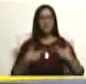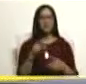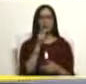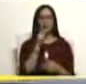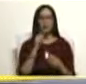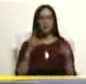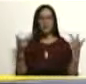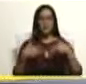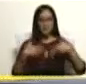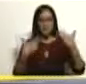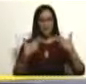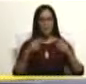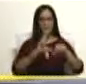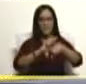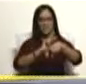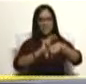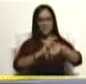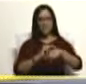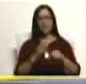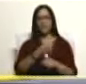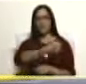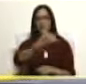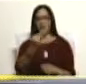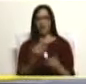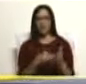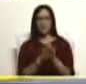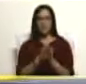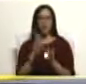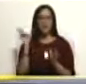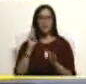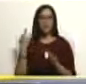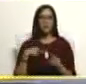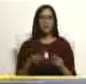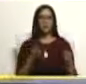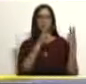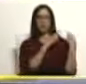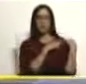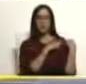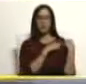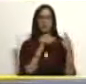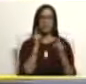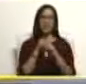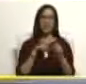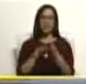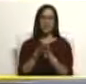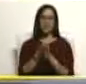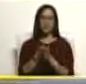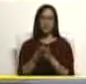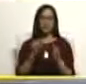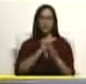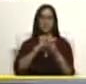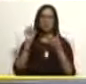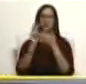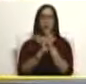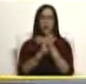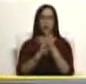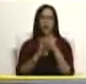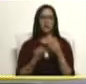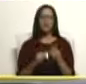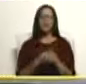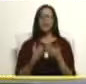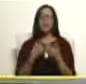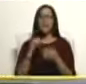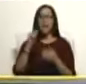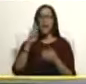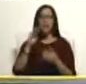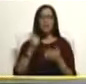y una serie de aplicaciones que se han desarrollado. Venezuela tiene que asumir la vanguardia desde el desarrollo del software y el hardware libre, como está